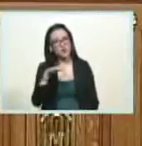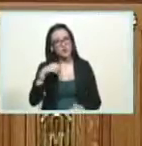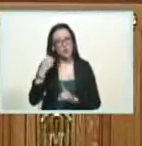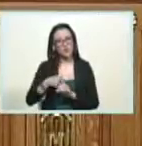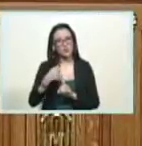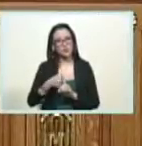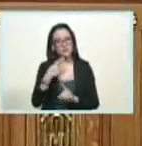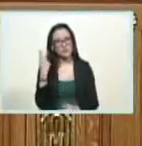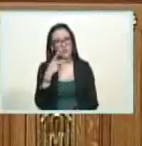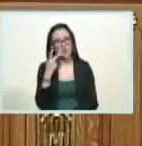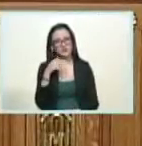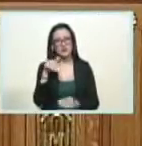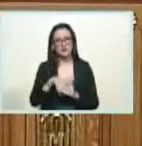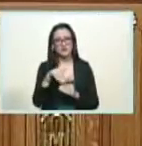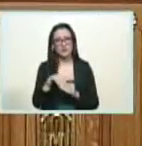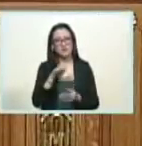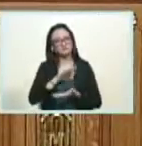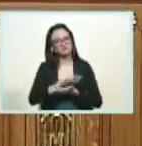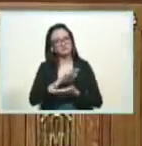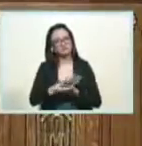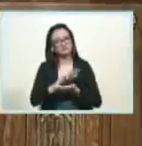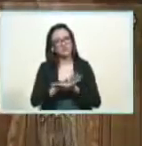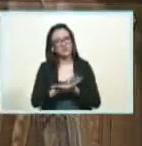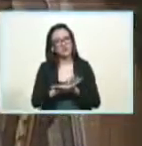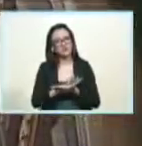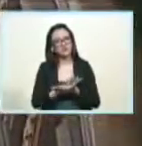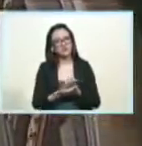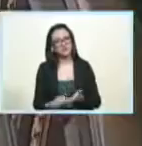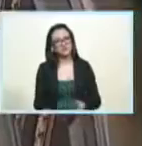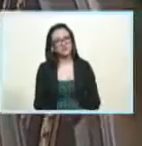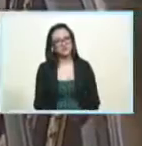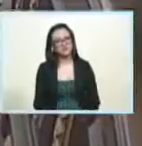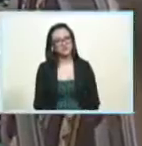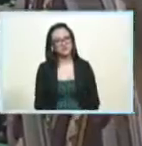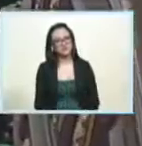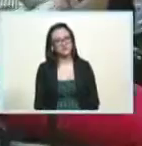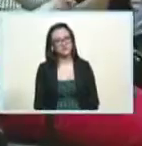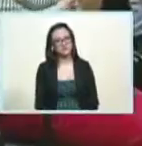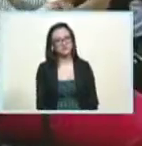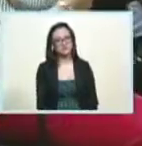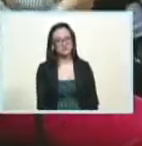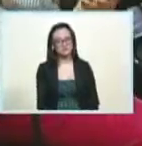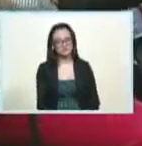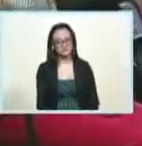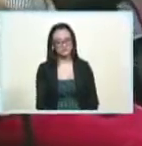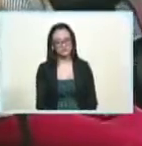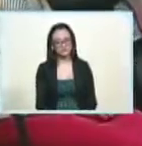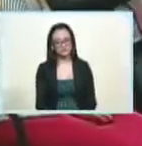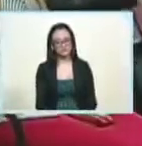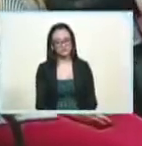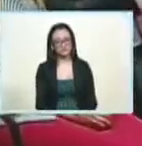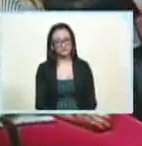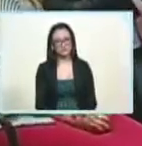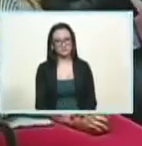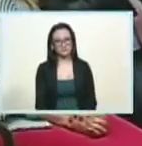batalla política, electoral, pacífica, cívica, republicana.